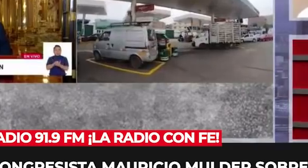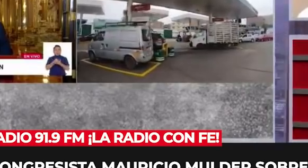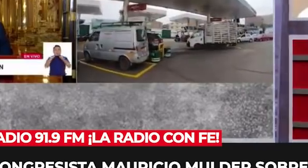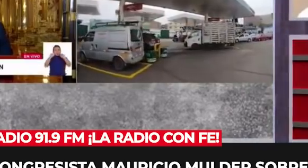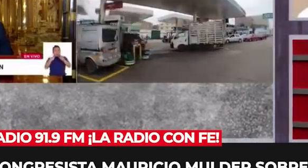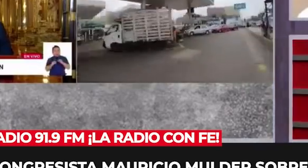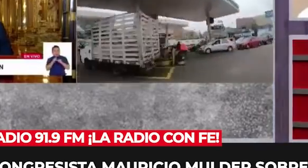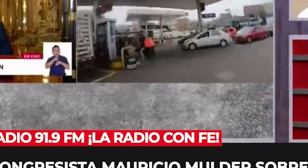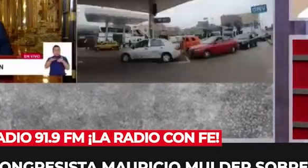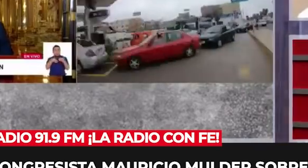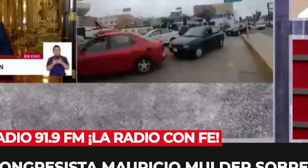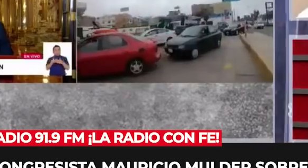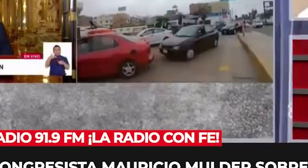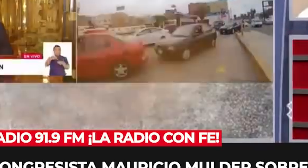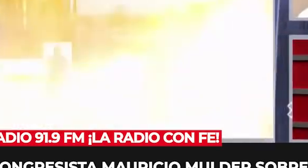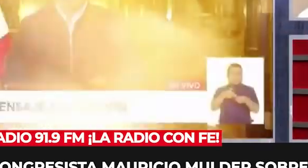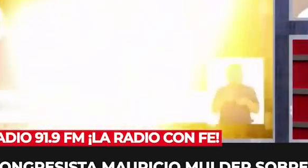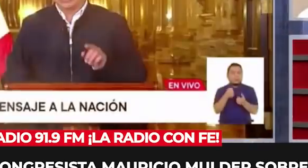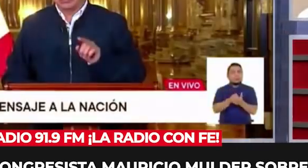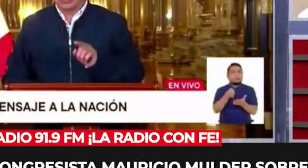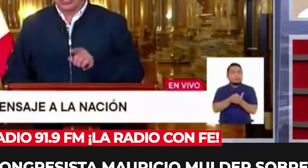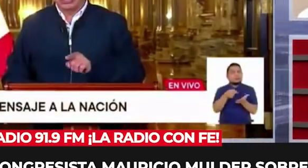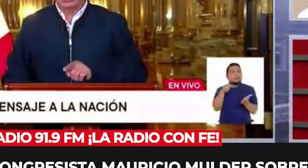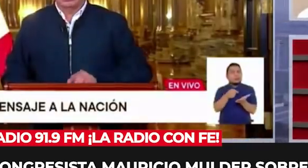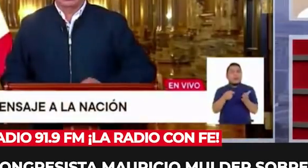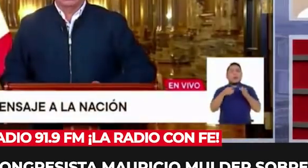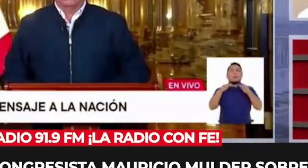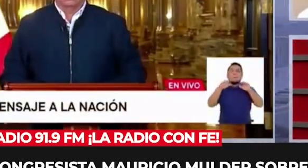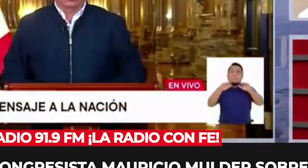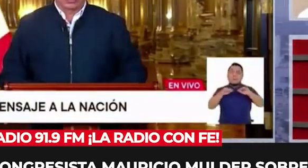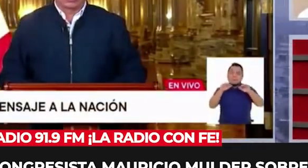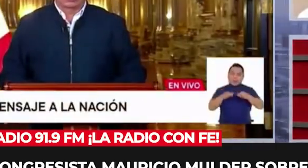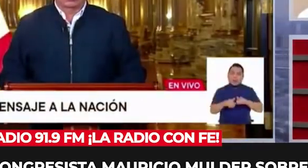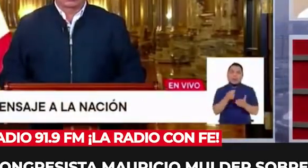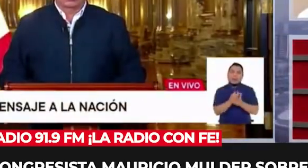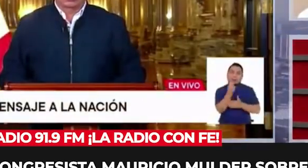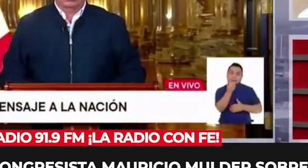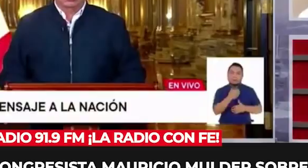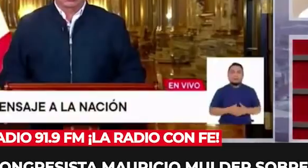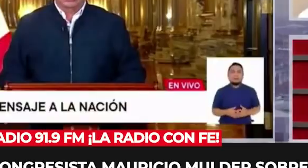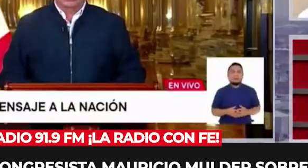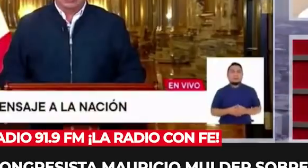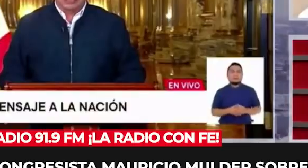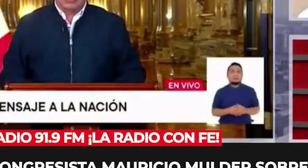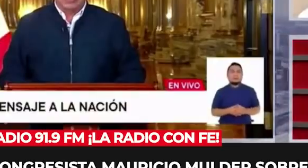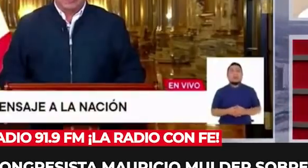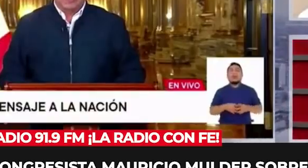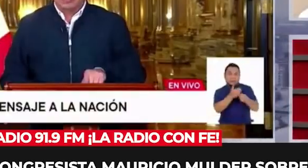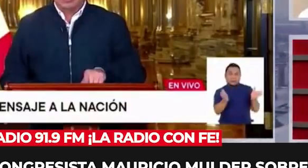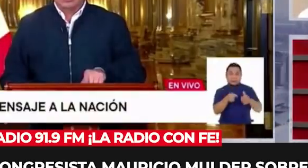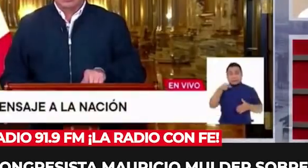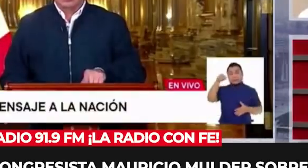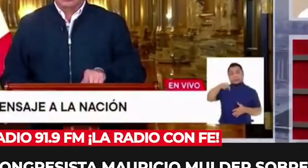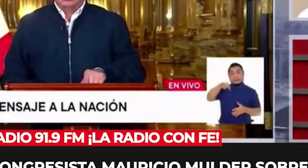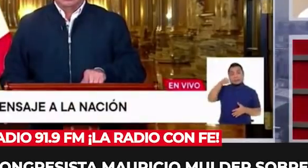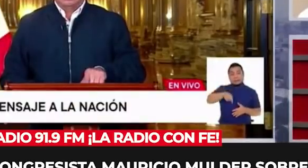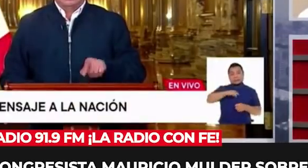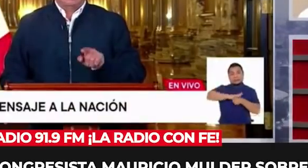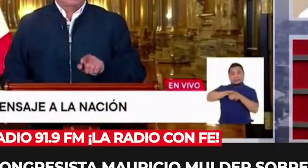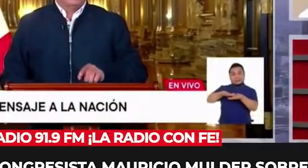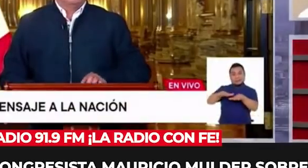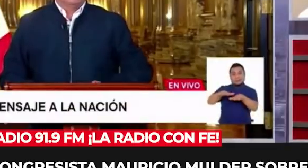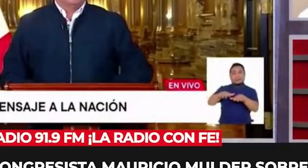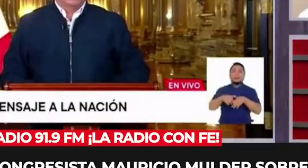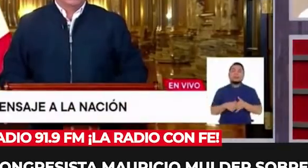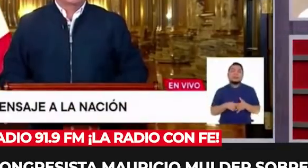mes, y faltan 23 días, es decir, 3 semanas, van a vacunar a la mitad de los peruanos,